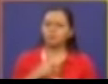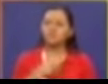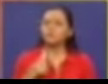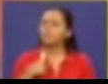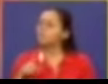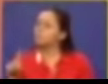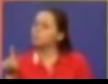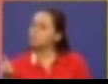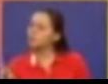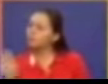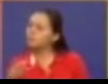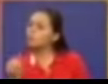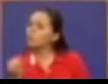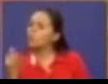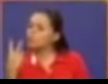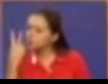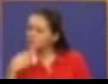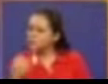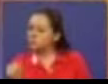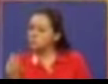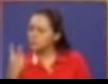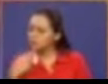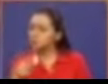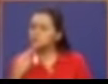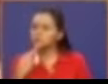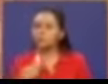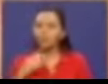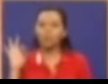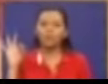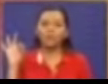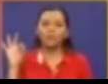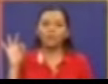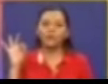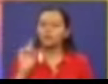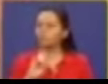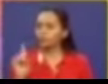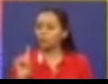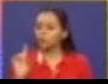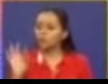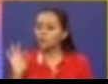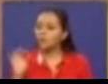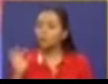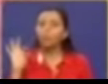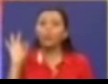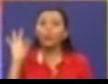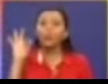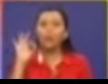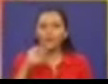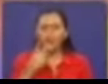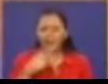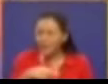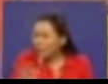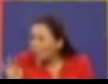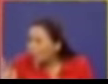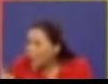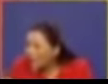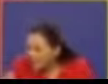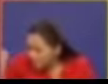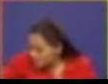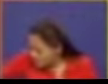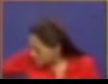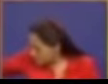pregunté, ¿cuántos hijos tiene? Me dijo, 9. No te estoy preguntando la edad del niño. ¿Cuántos hijos tiene? No, 9, presidente. Tenía 9